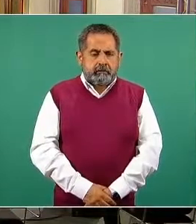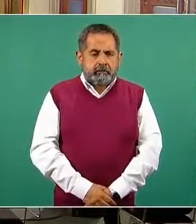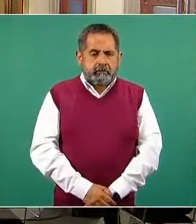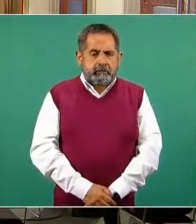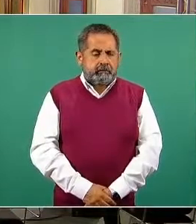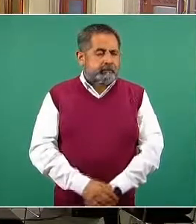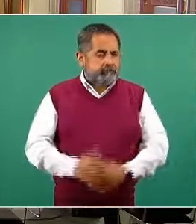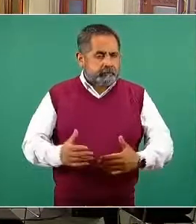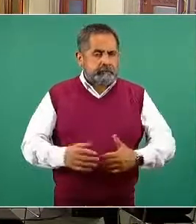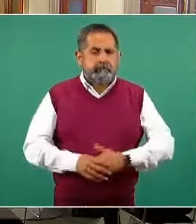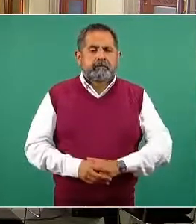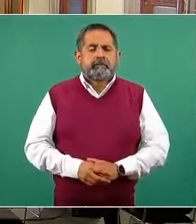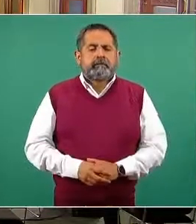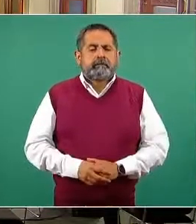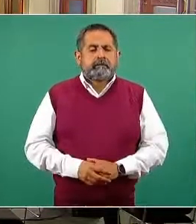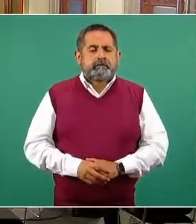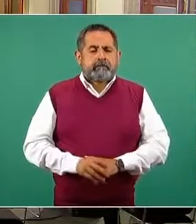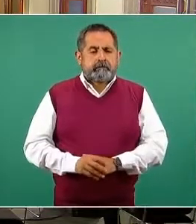Ahora,